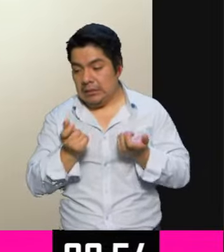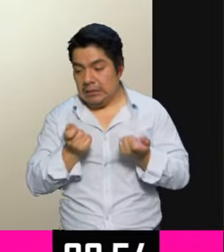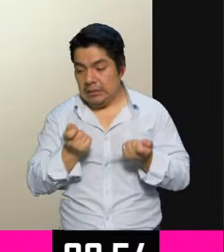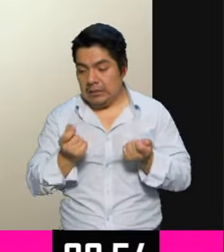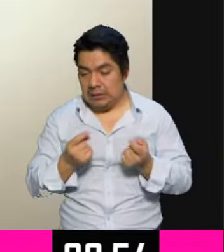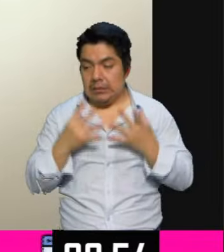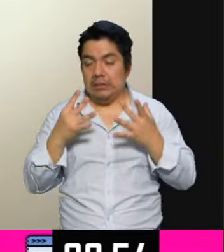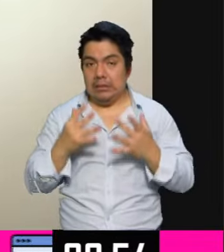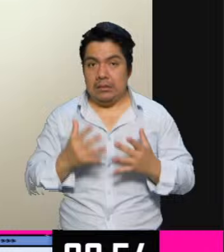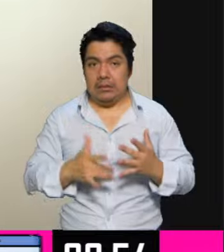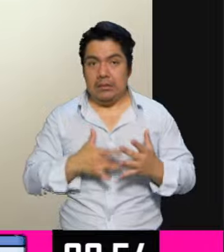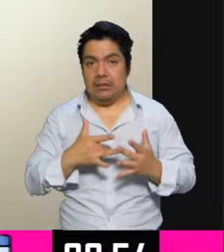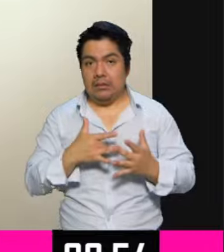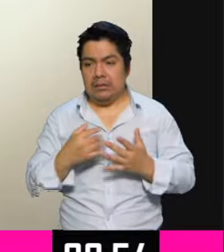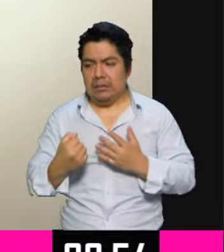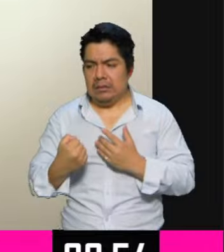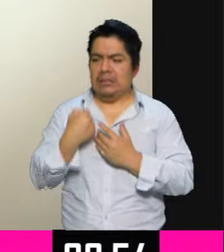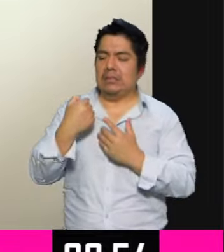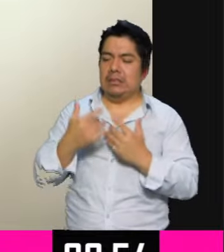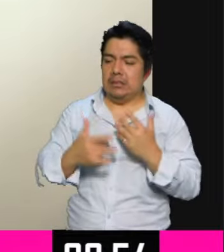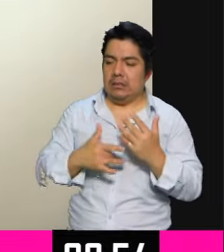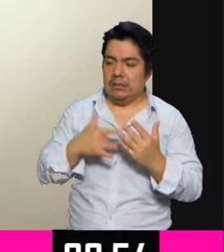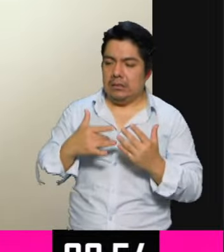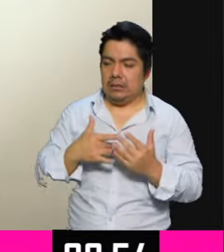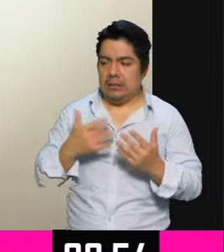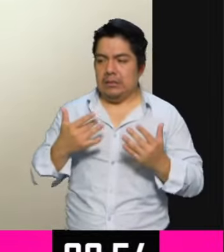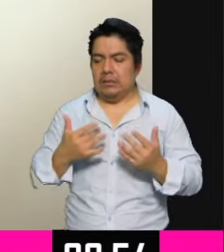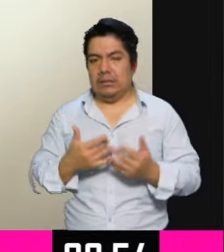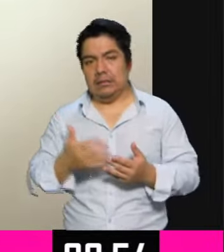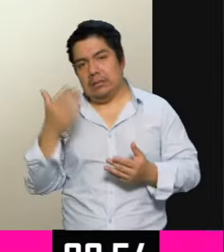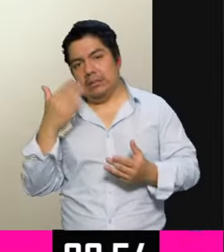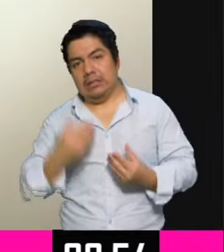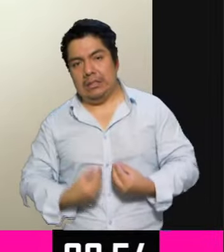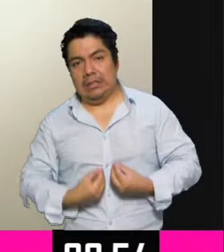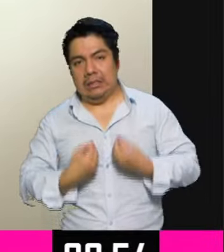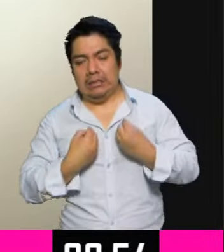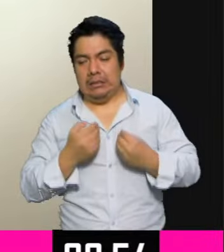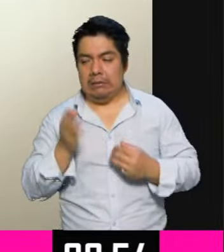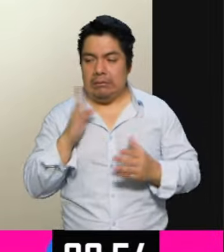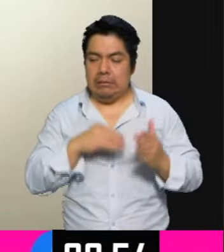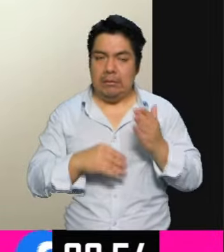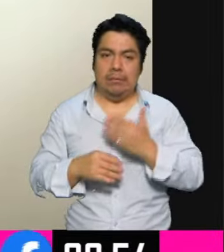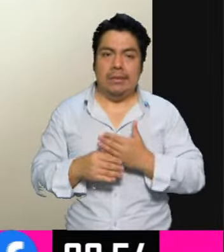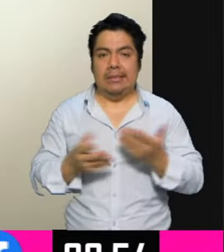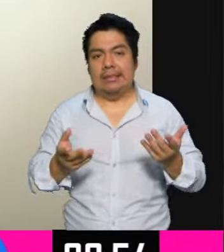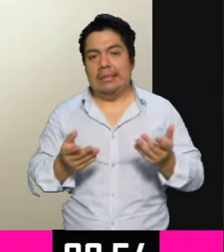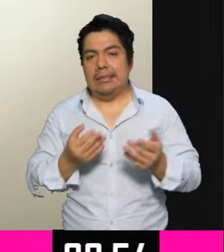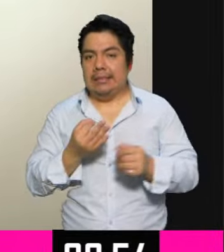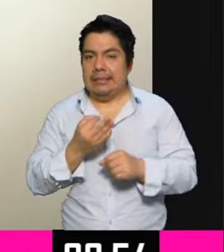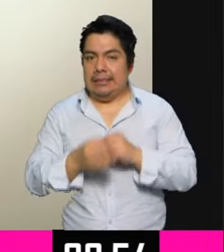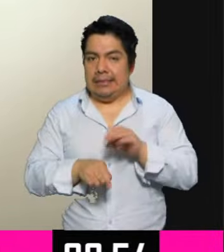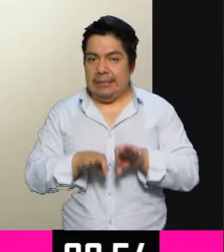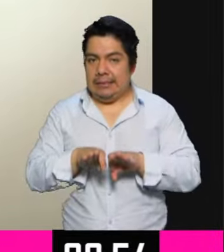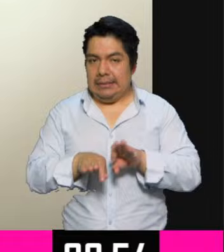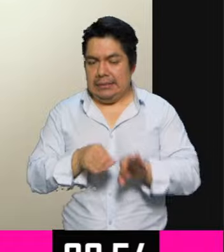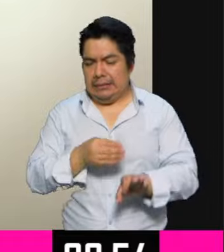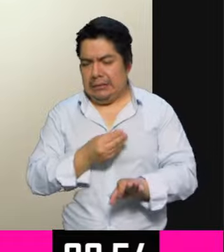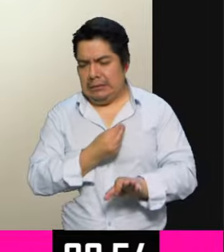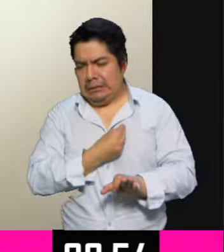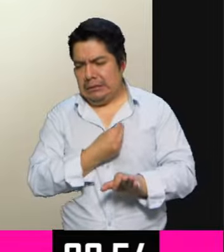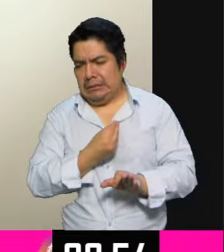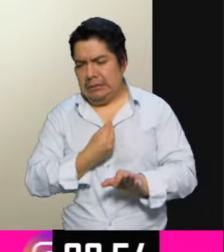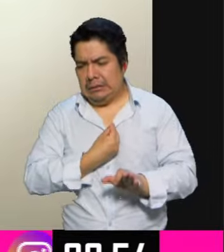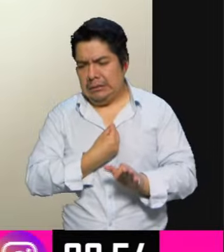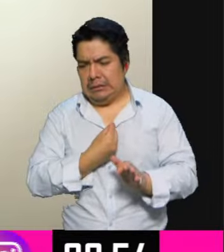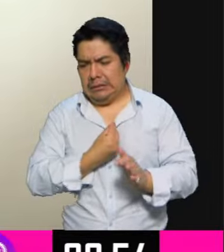sea me sentí agredido friega la vida lo voy a contener a si le